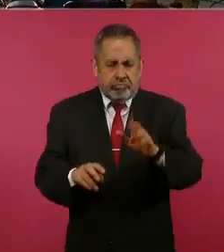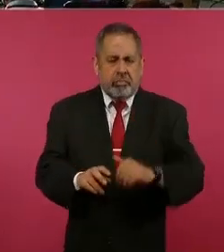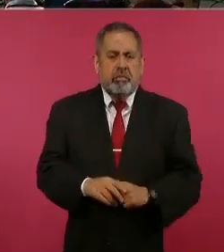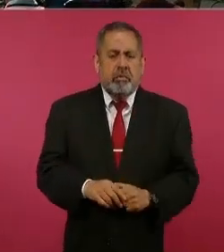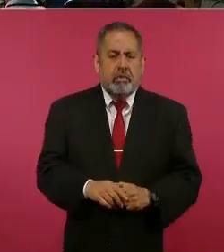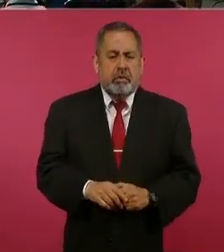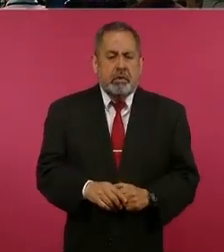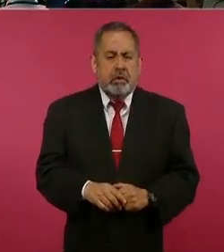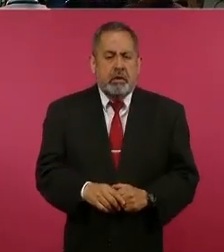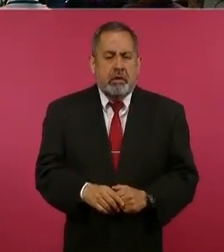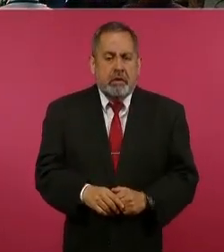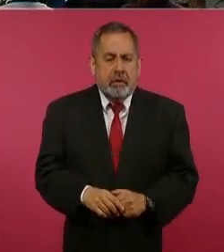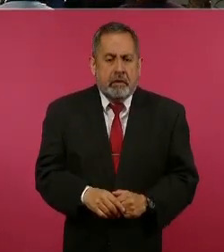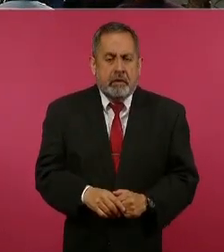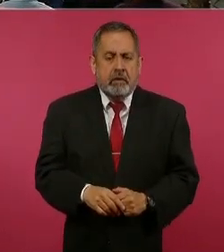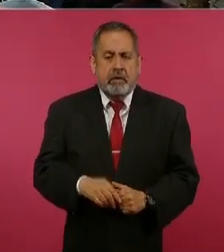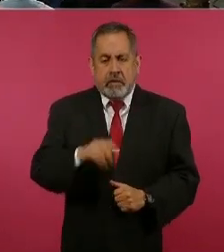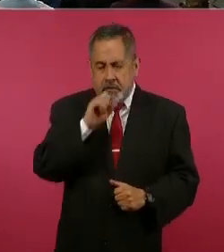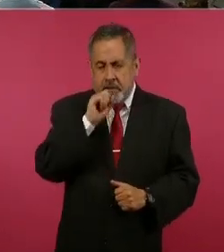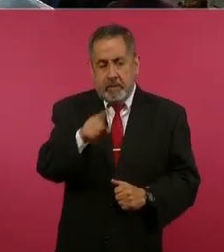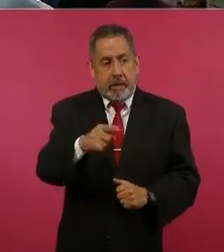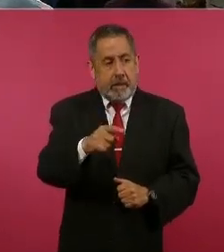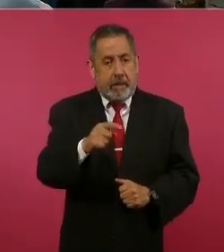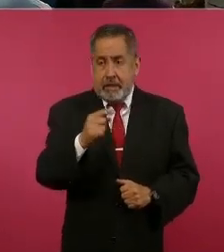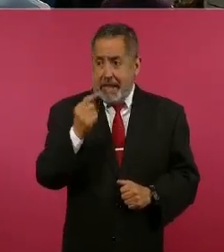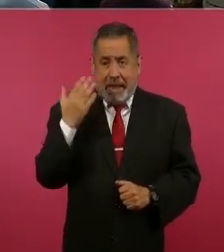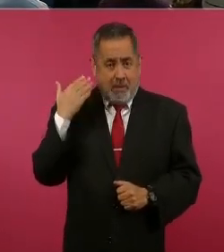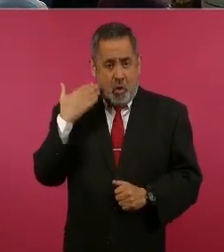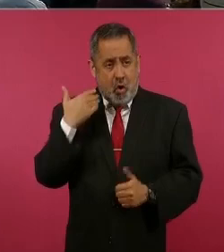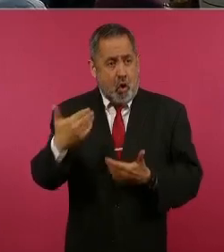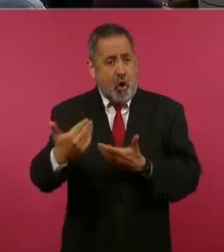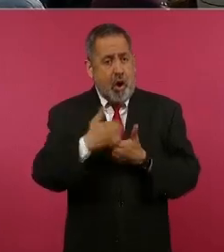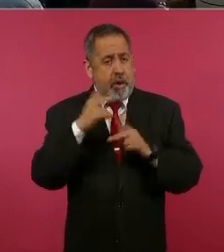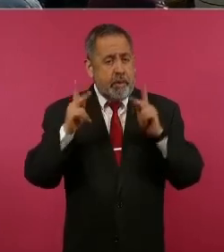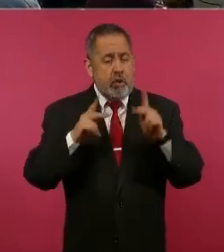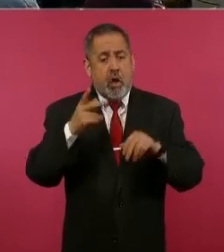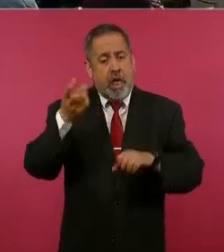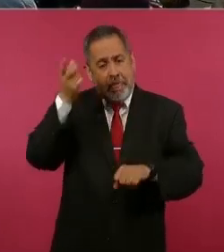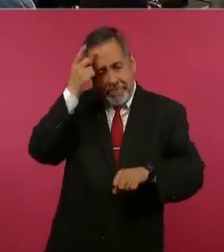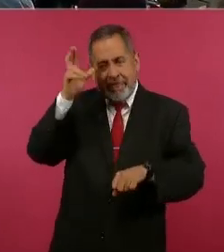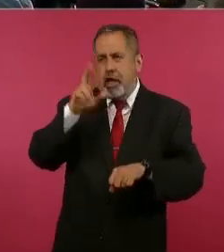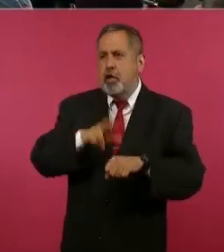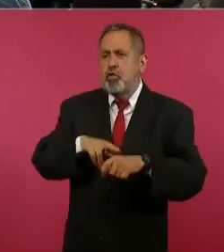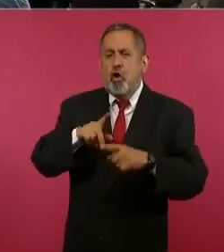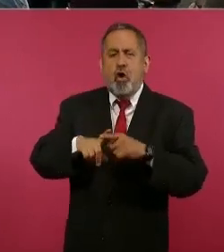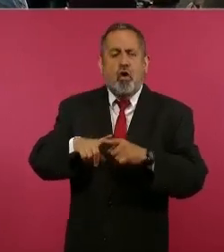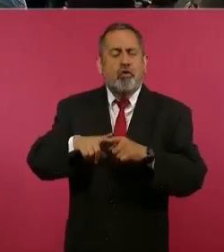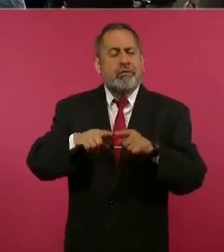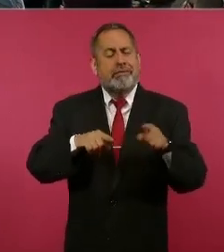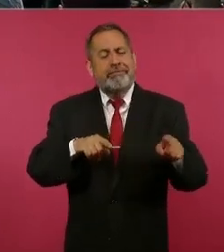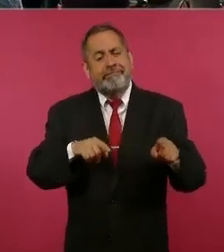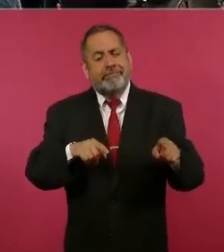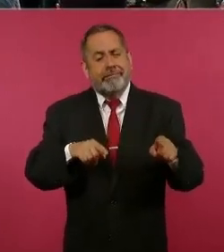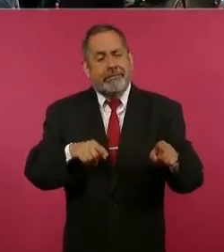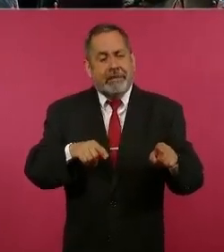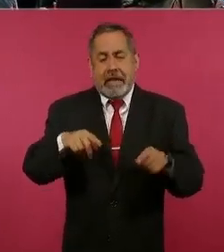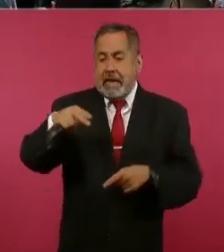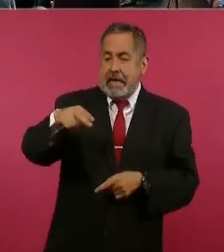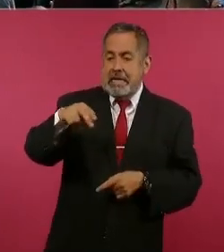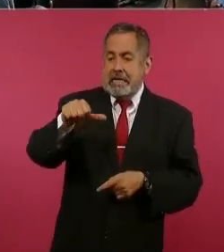pero también se tuvo la visita de directivos, titular de la